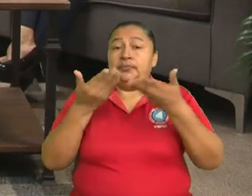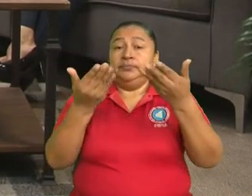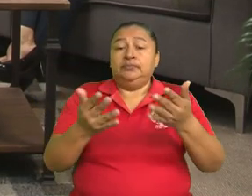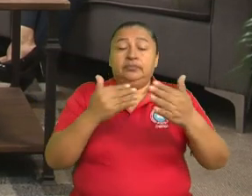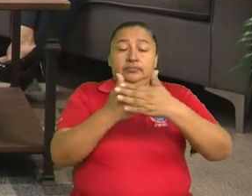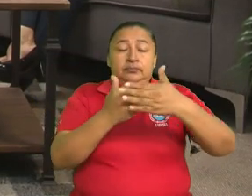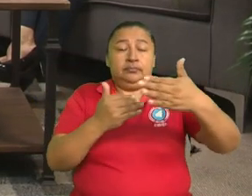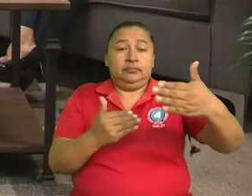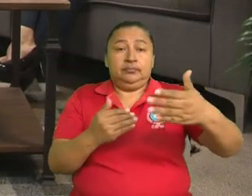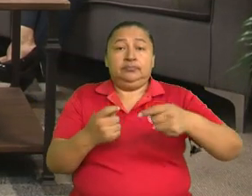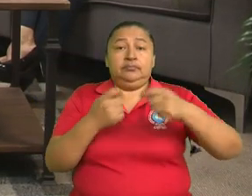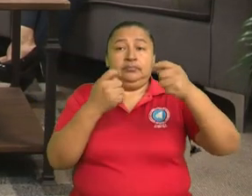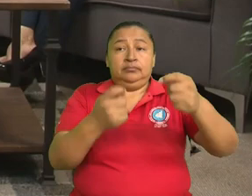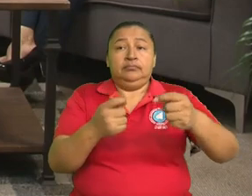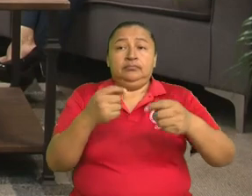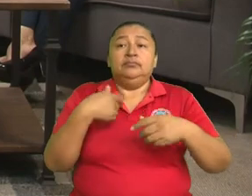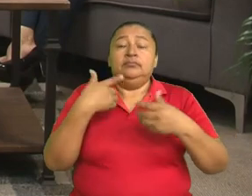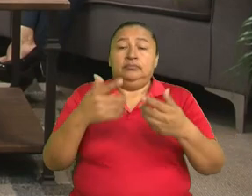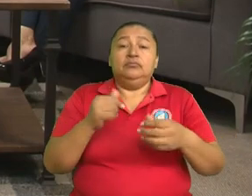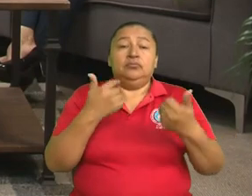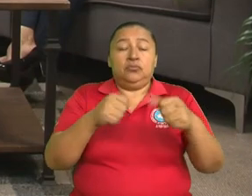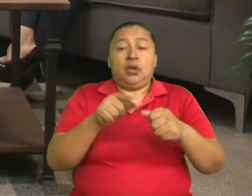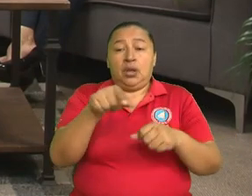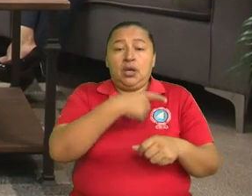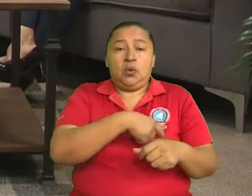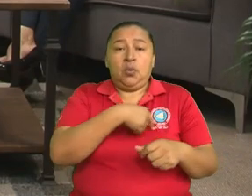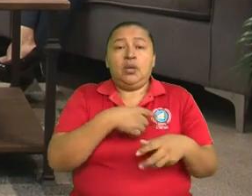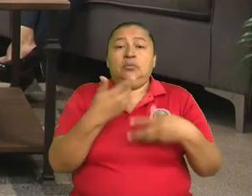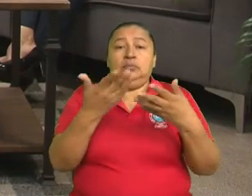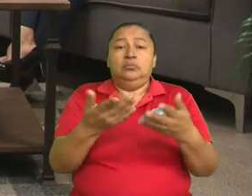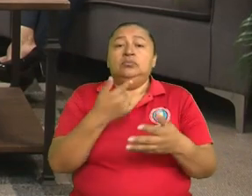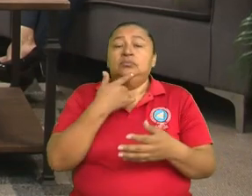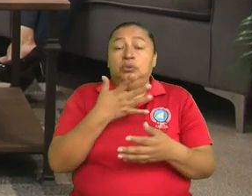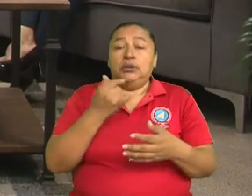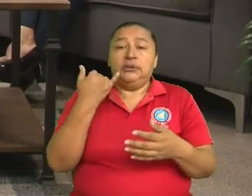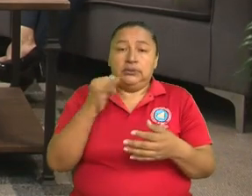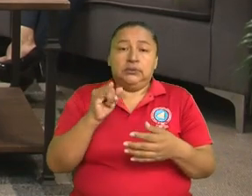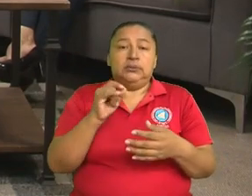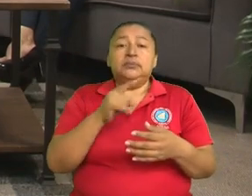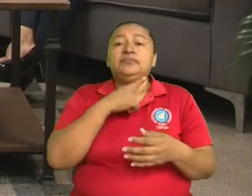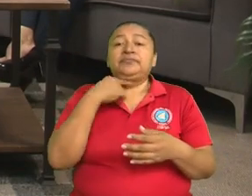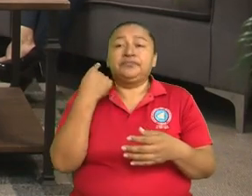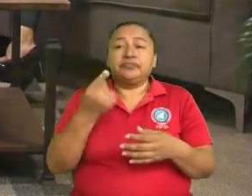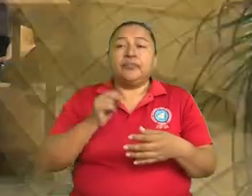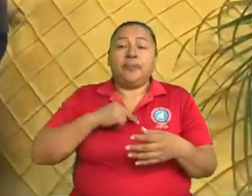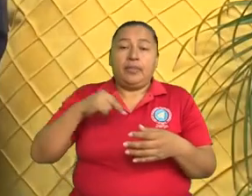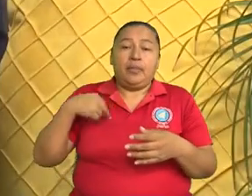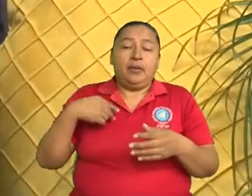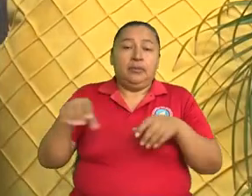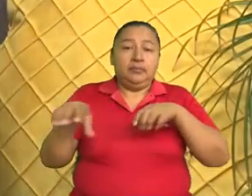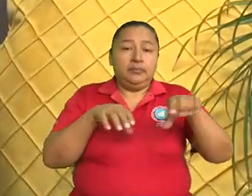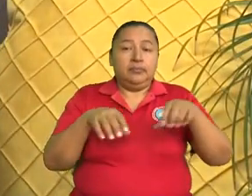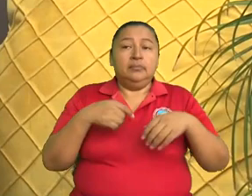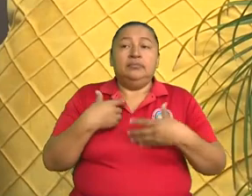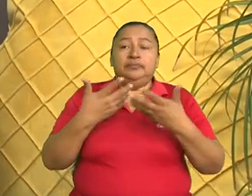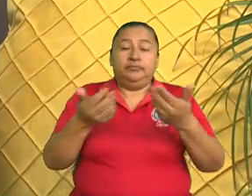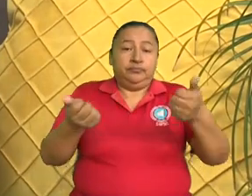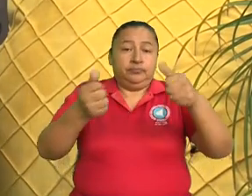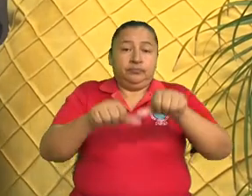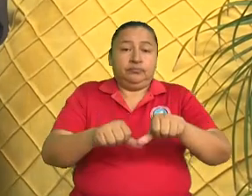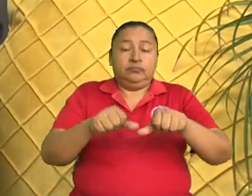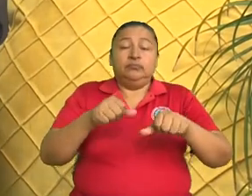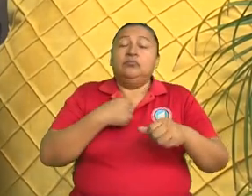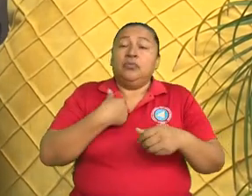títulos, de legalización del centro de estudio. Porque claro, nosotros hacemos estas actividades en el marco de estas